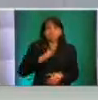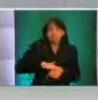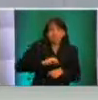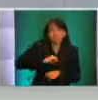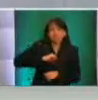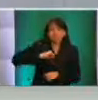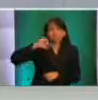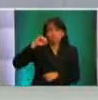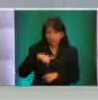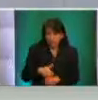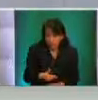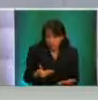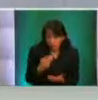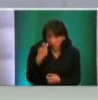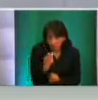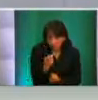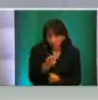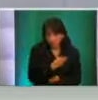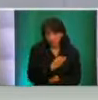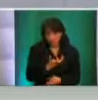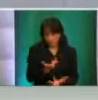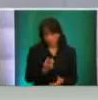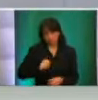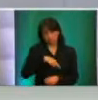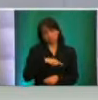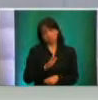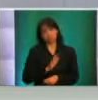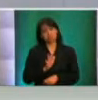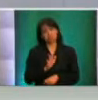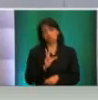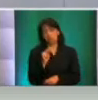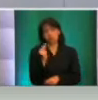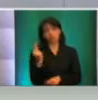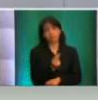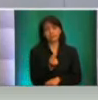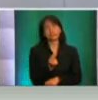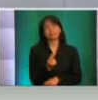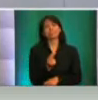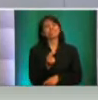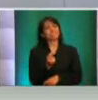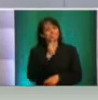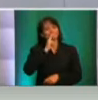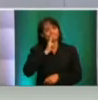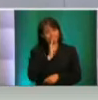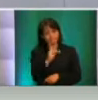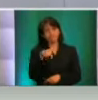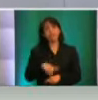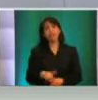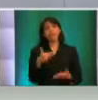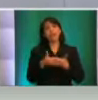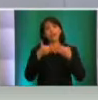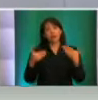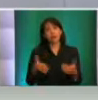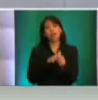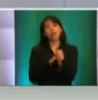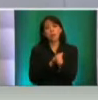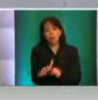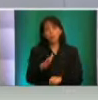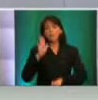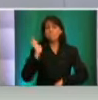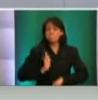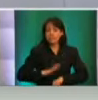tiempo para incrementar nuestros requerimientos financieros. Por el contrario, es momento de abonar a la